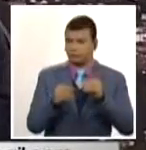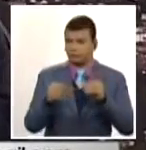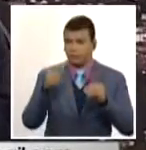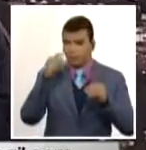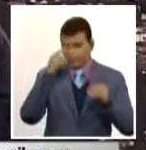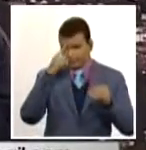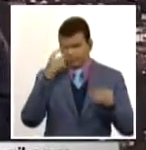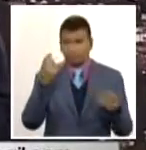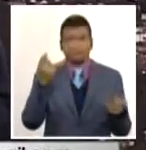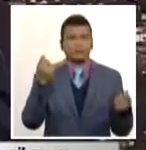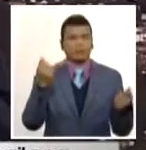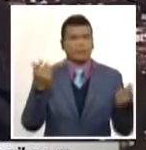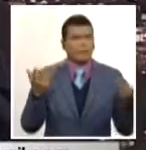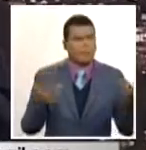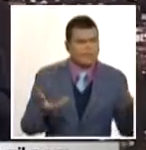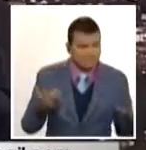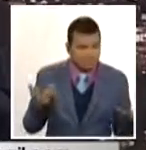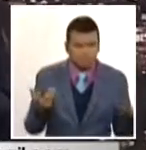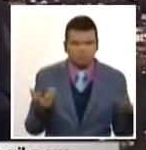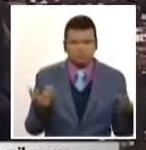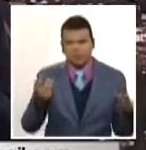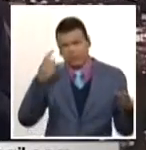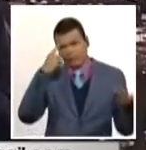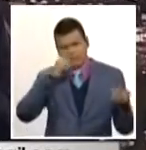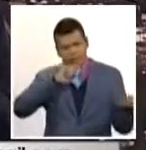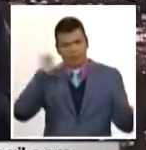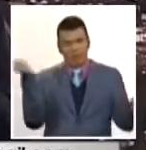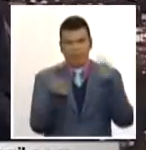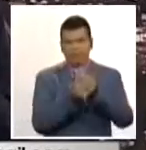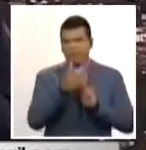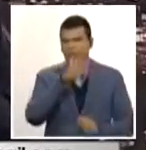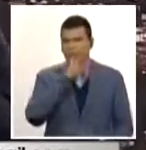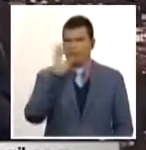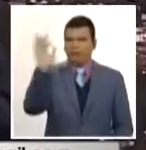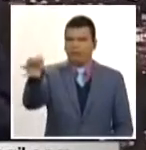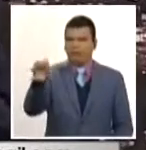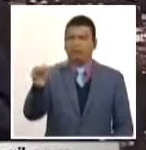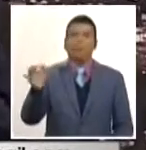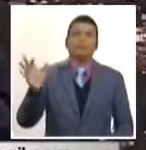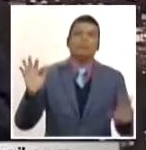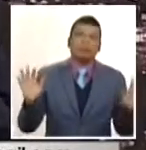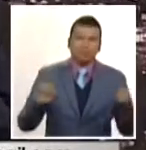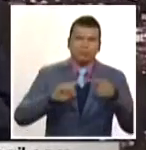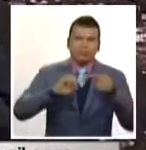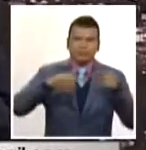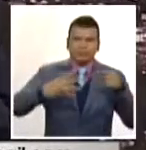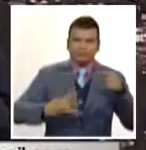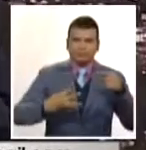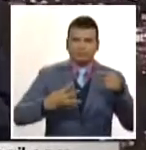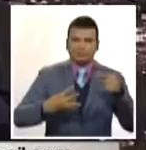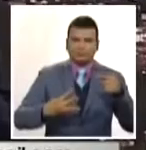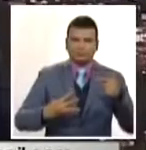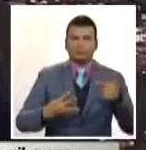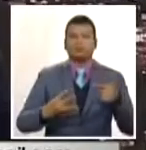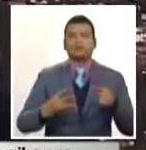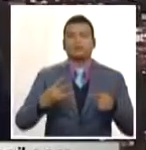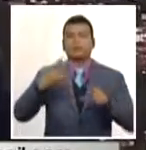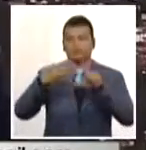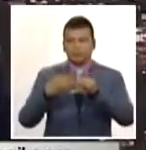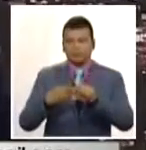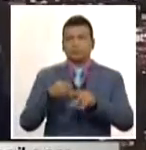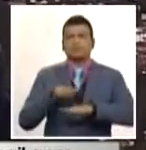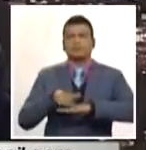barrera económica que hoy lo determina, digamos. Y en consecuencia, se va a seguir aislando mientras